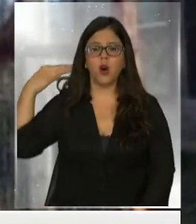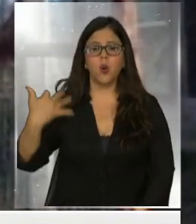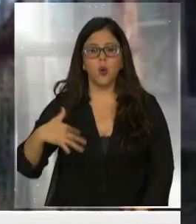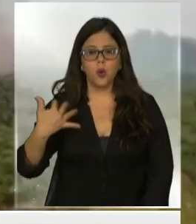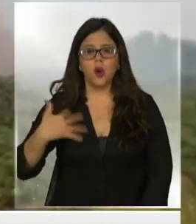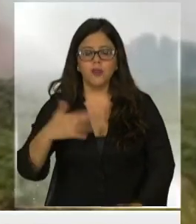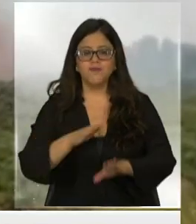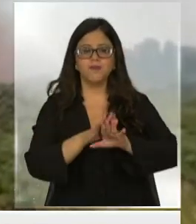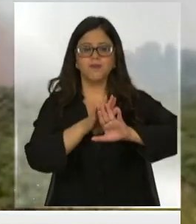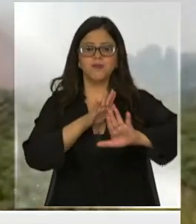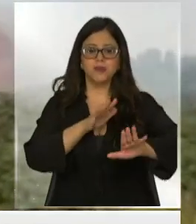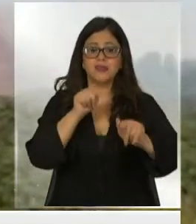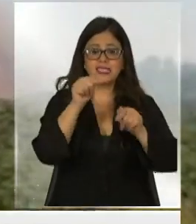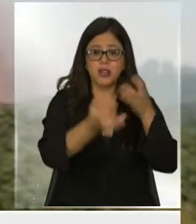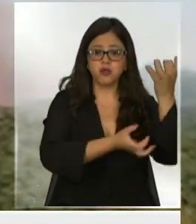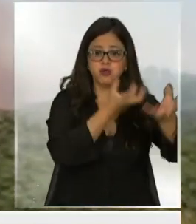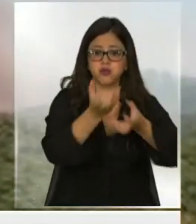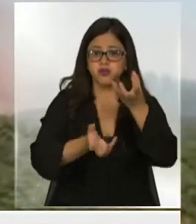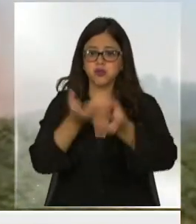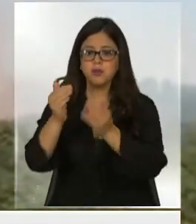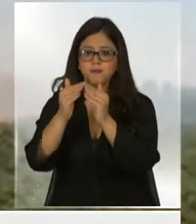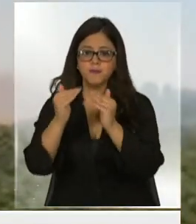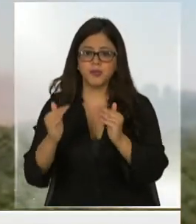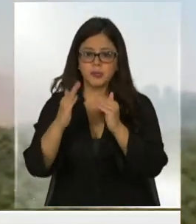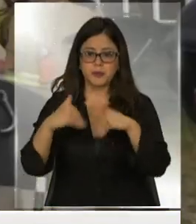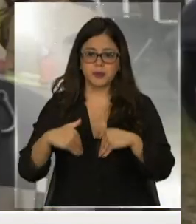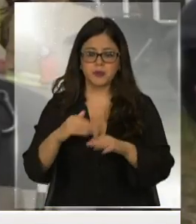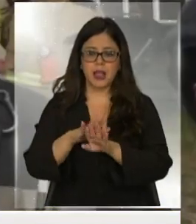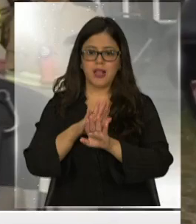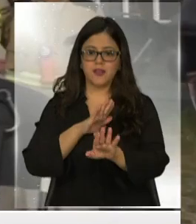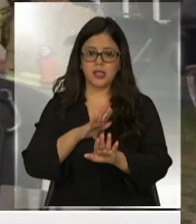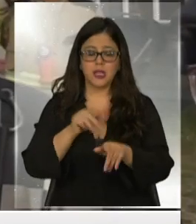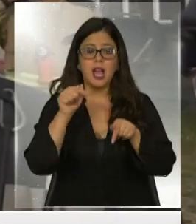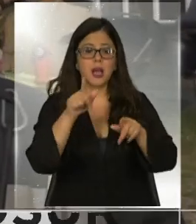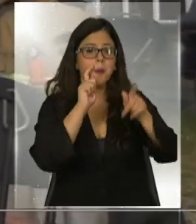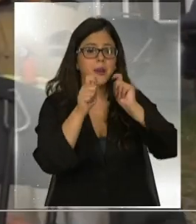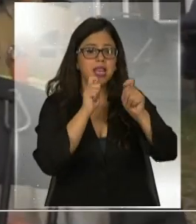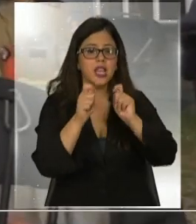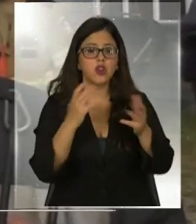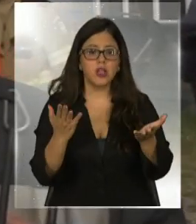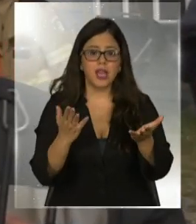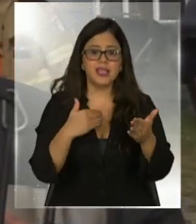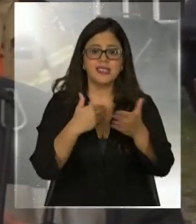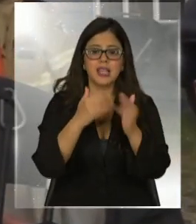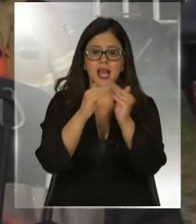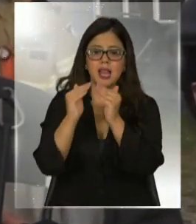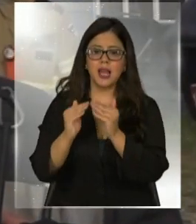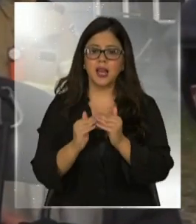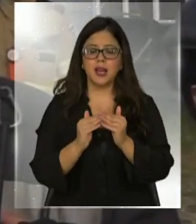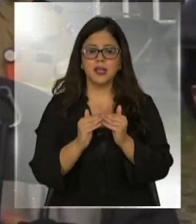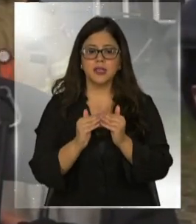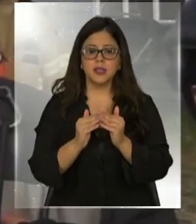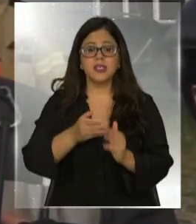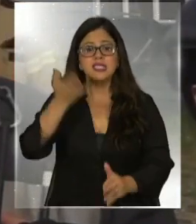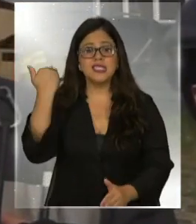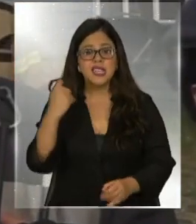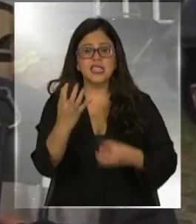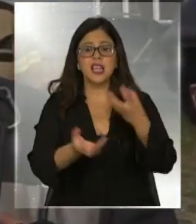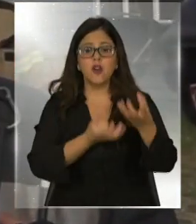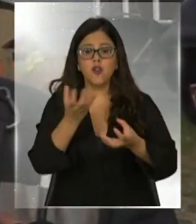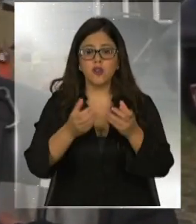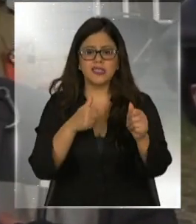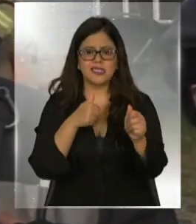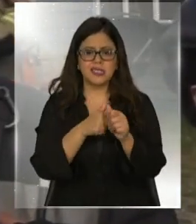para evitar que éstas se quemaran. Peligro inminente hacia el sector de las viviendas. En algún minuto tuvimos el fuego a